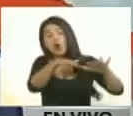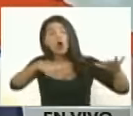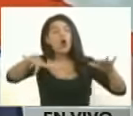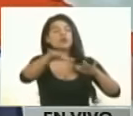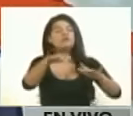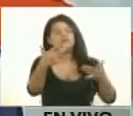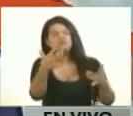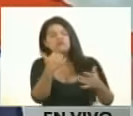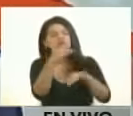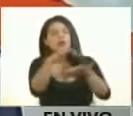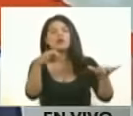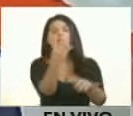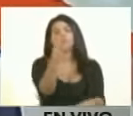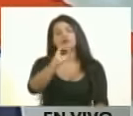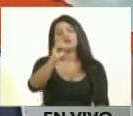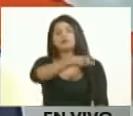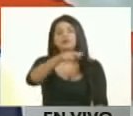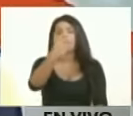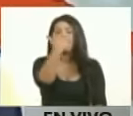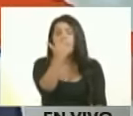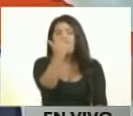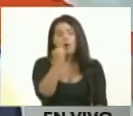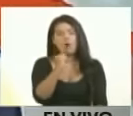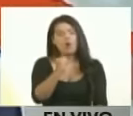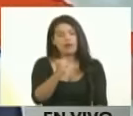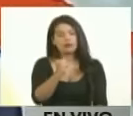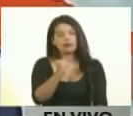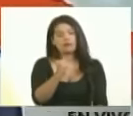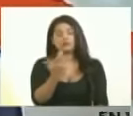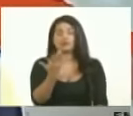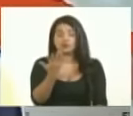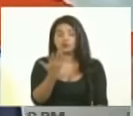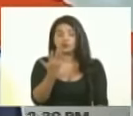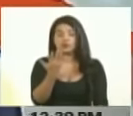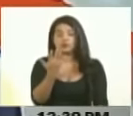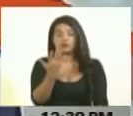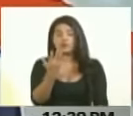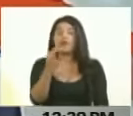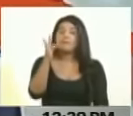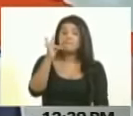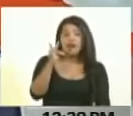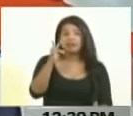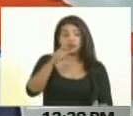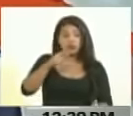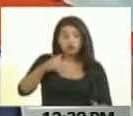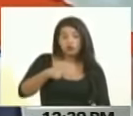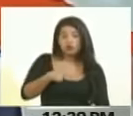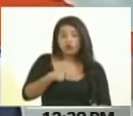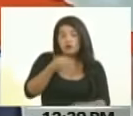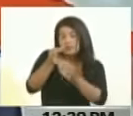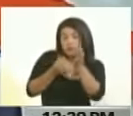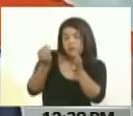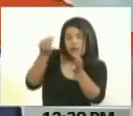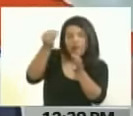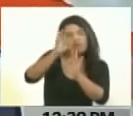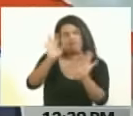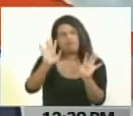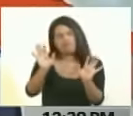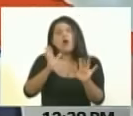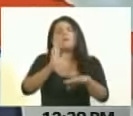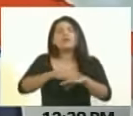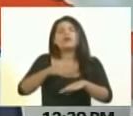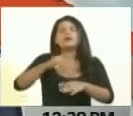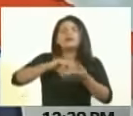Y no quiero ahondarme más porque entraríamos en el área de la vulgaridad y de acciones y